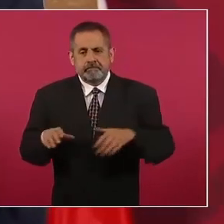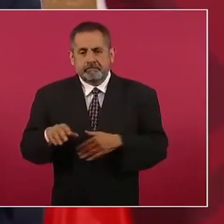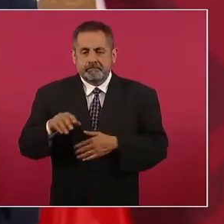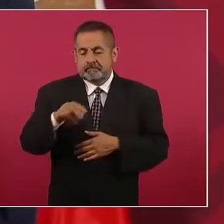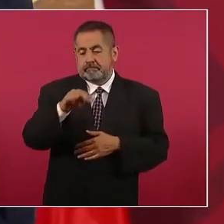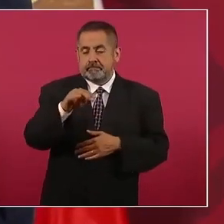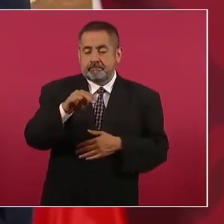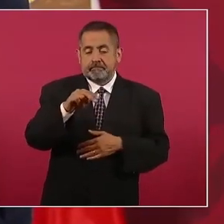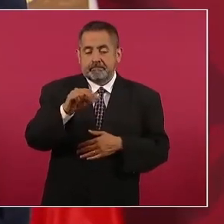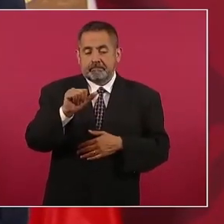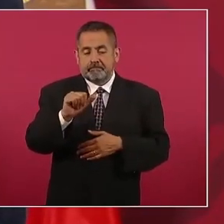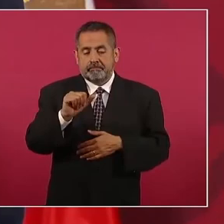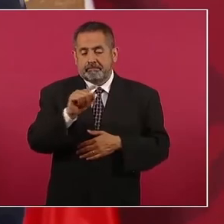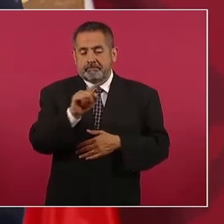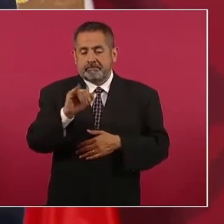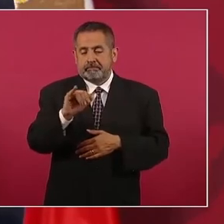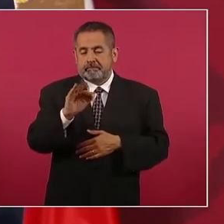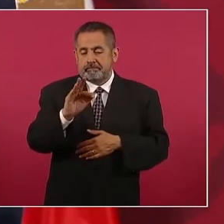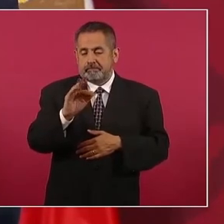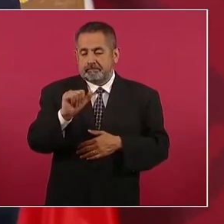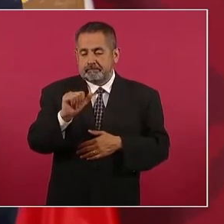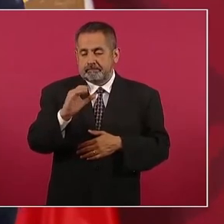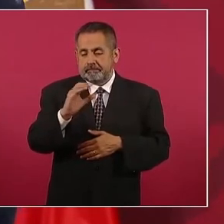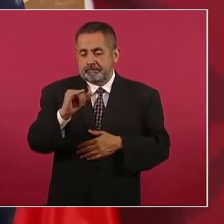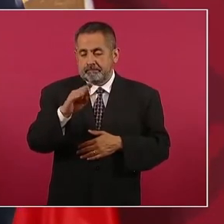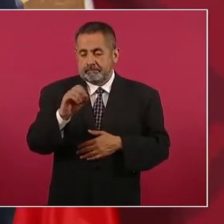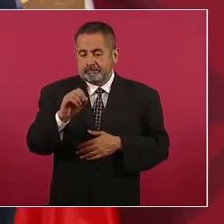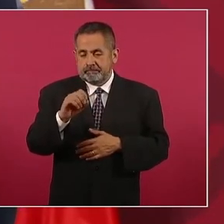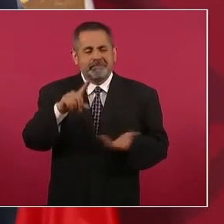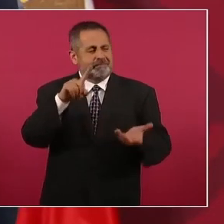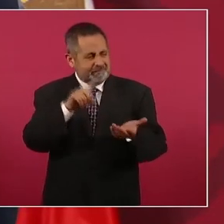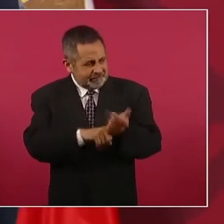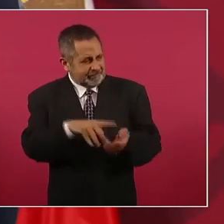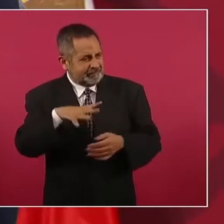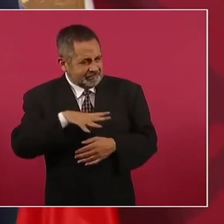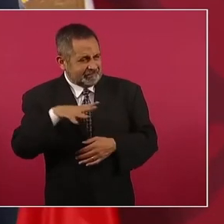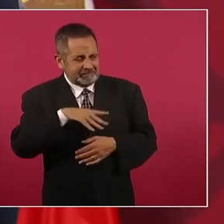nazifascismo. Claro que hay.